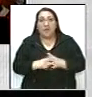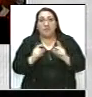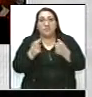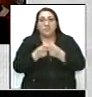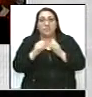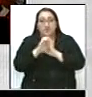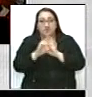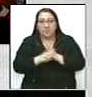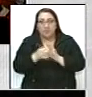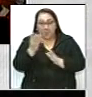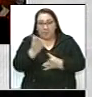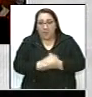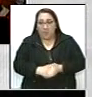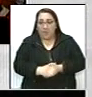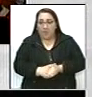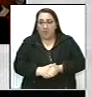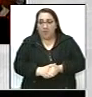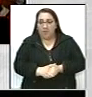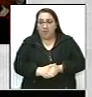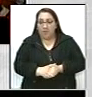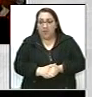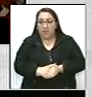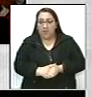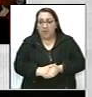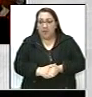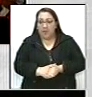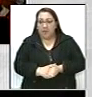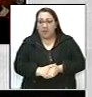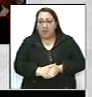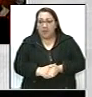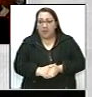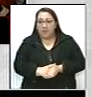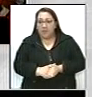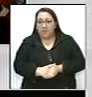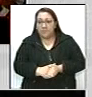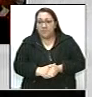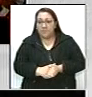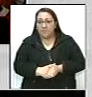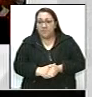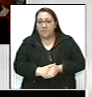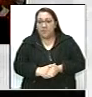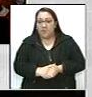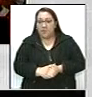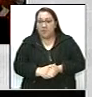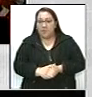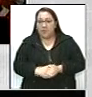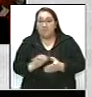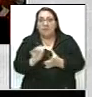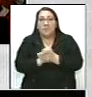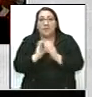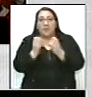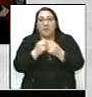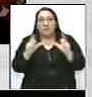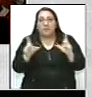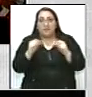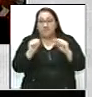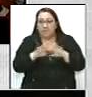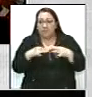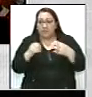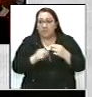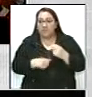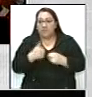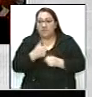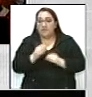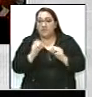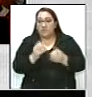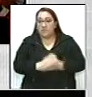Comisión de Constitución. Guillermo. Hola Mario, ¿qué tal? ¿Cómo estás? ¿Cómo están amigos de Congreso Televisión? Efectivamente nos encontramos aquí en el hemiciclo principal